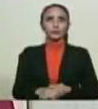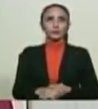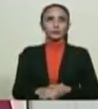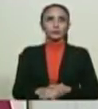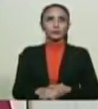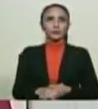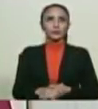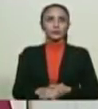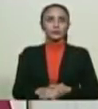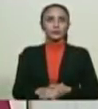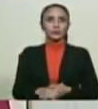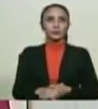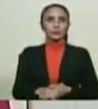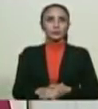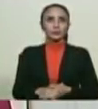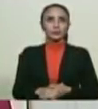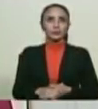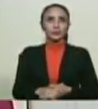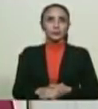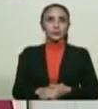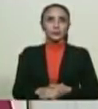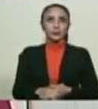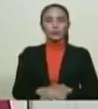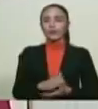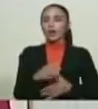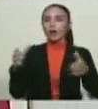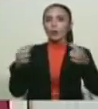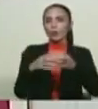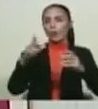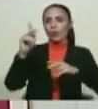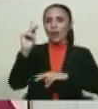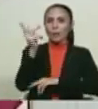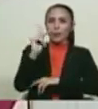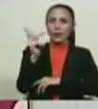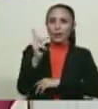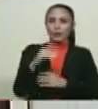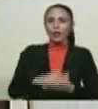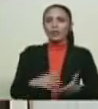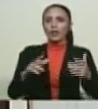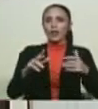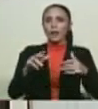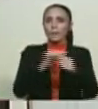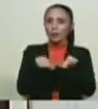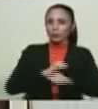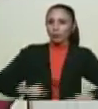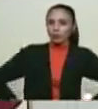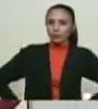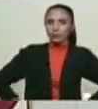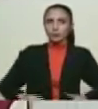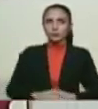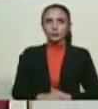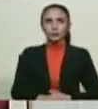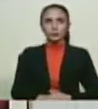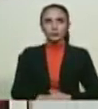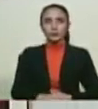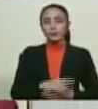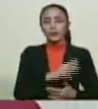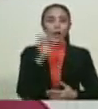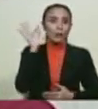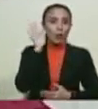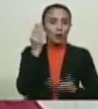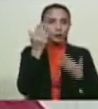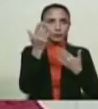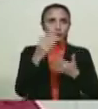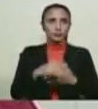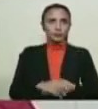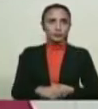el municipio, la parroquia Pimpinela, en portuguesa. Vamos, adelante, a esta muchacha,